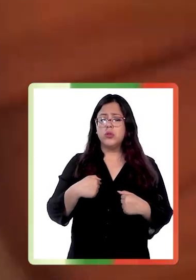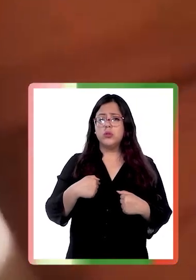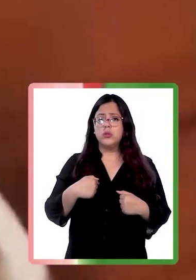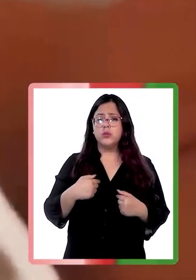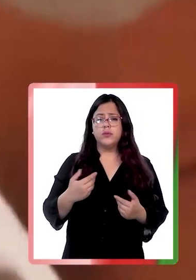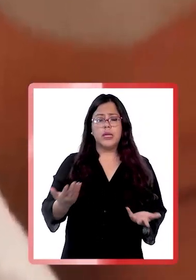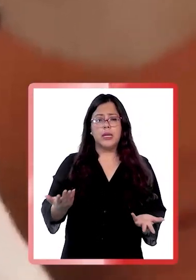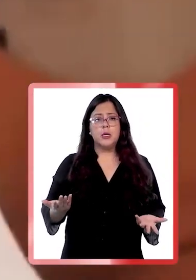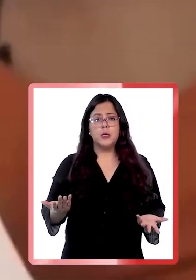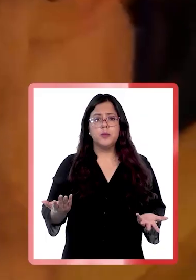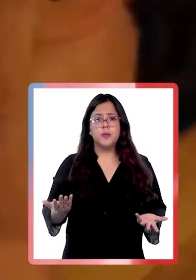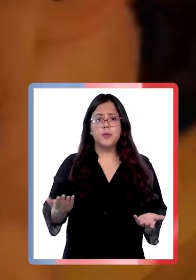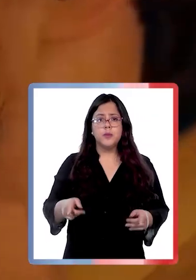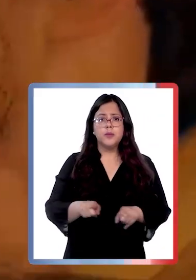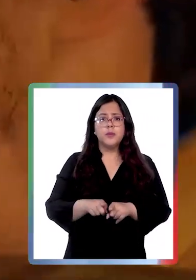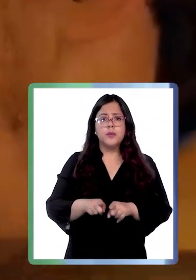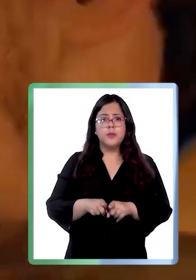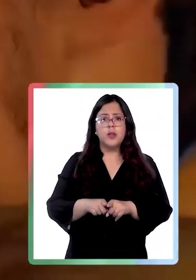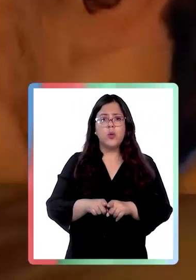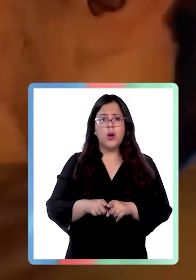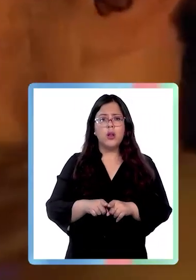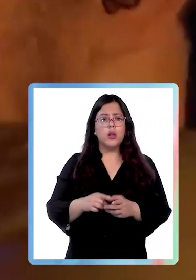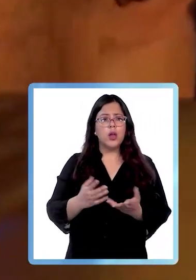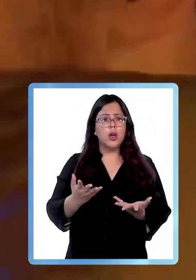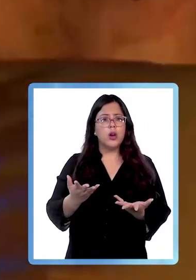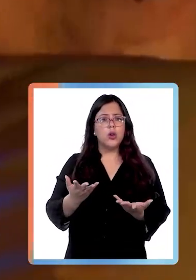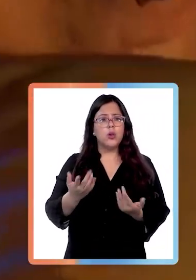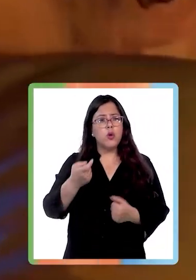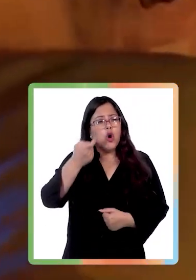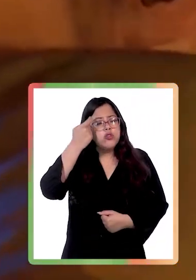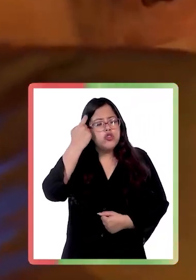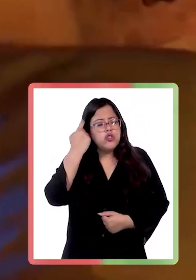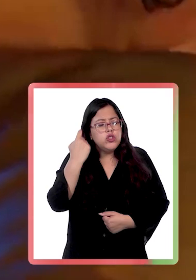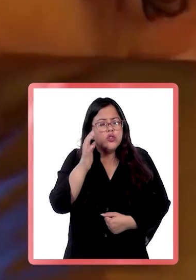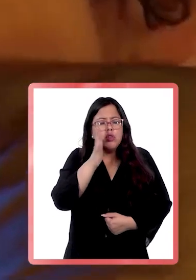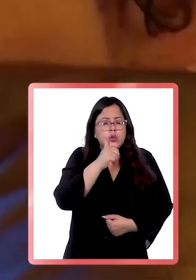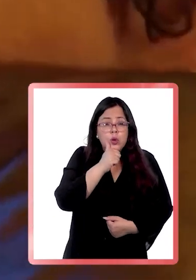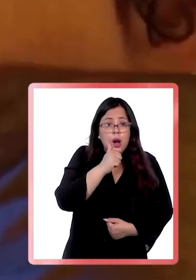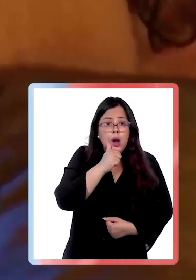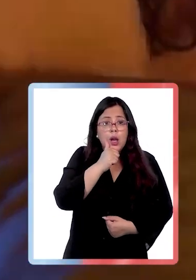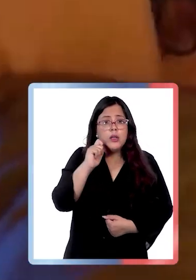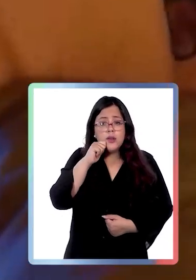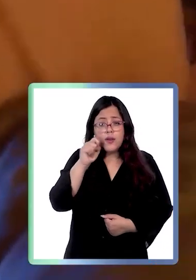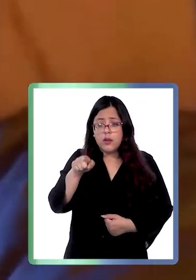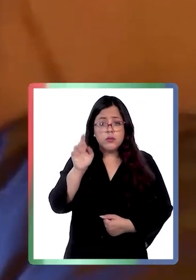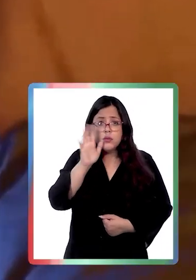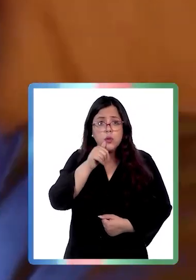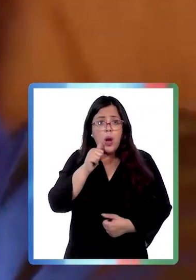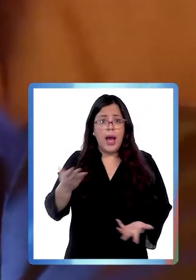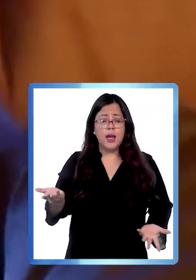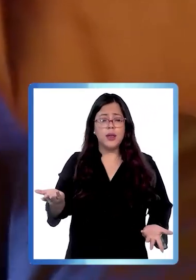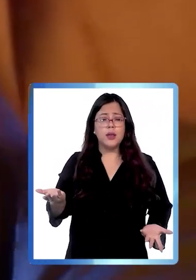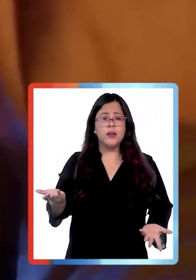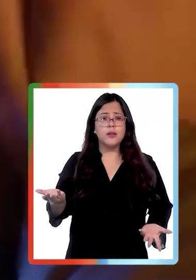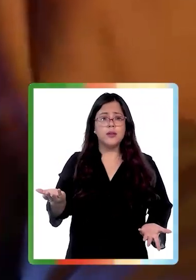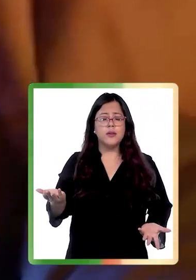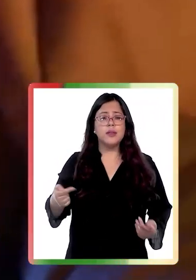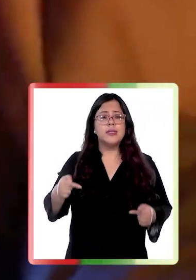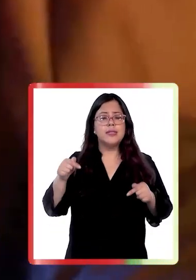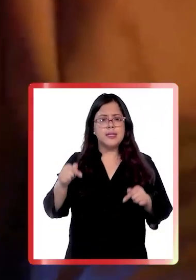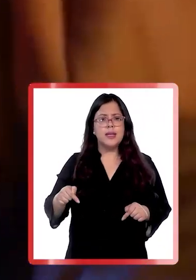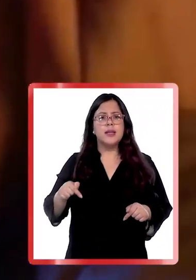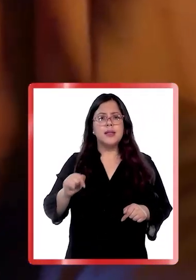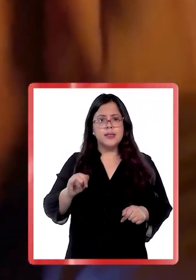tengo alteración del sensorio, o sea, como no estoy completamente consciente y no lo doy, quiere decir que no está ahí, por lo